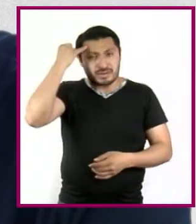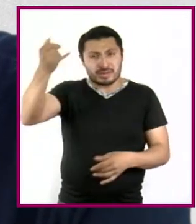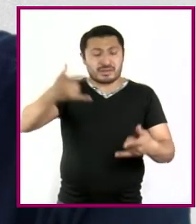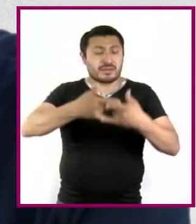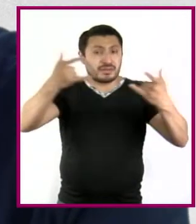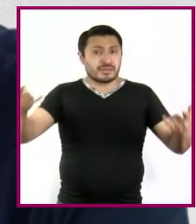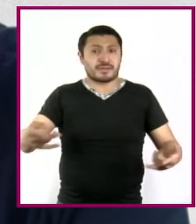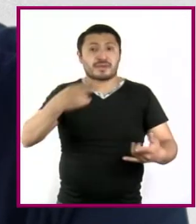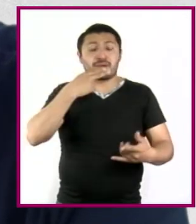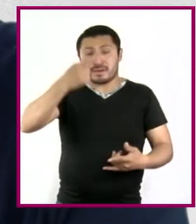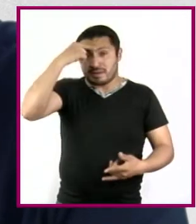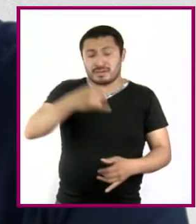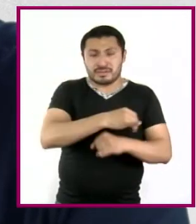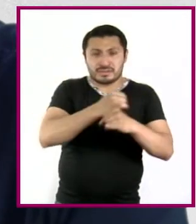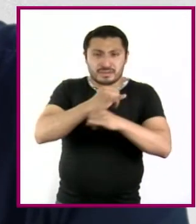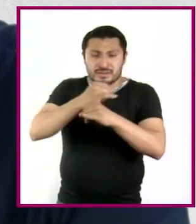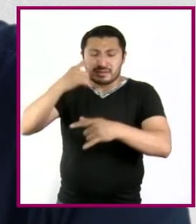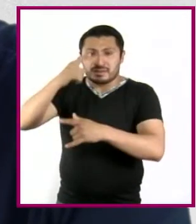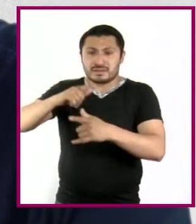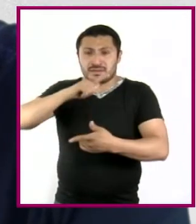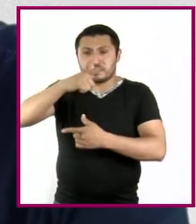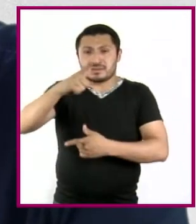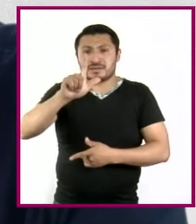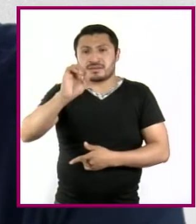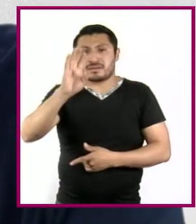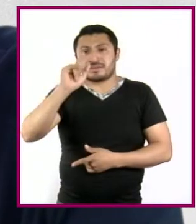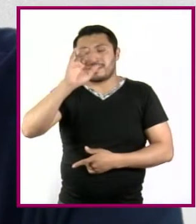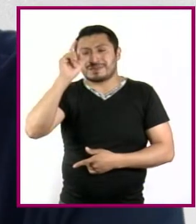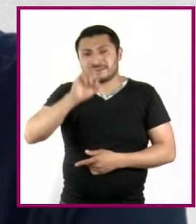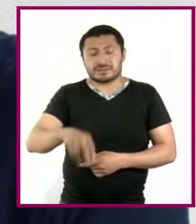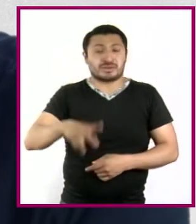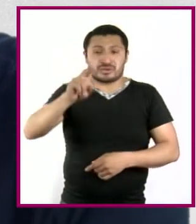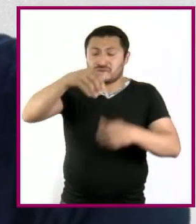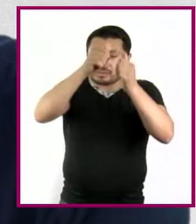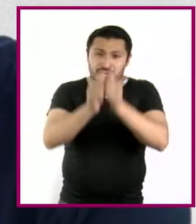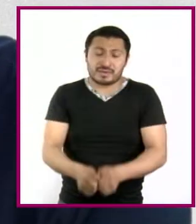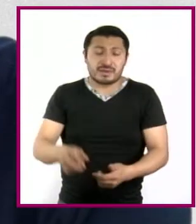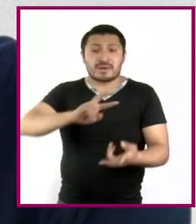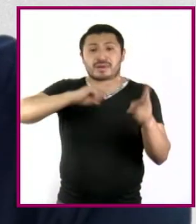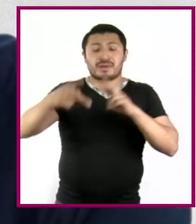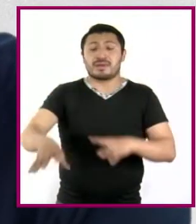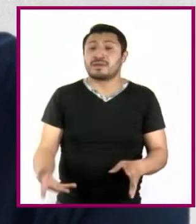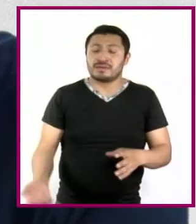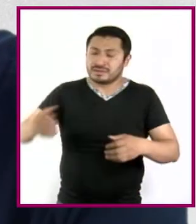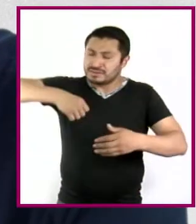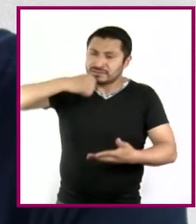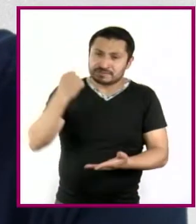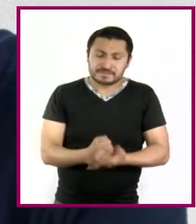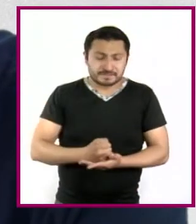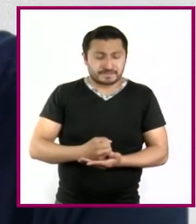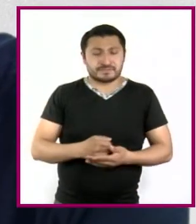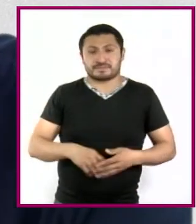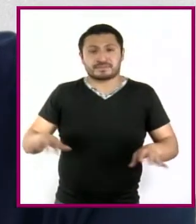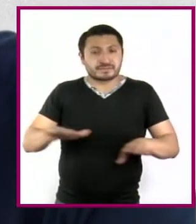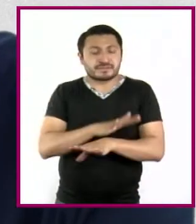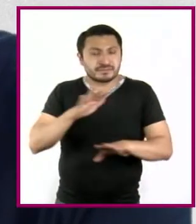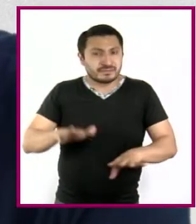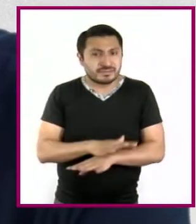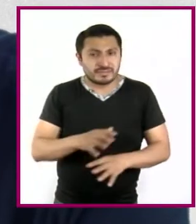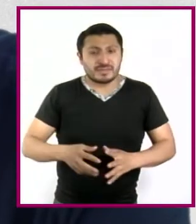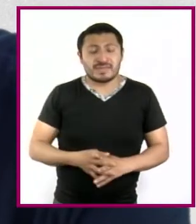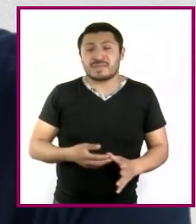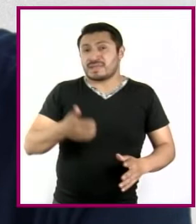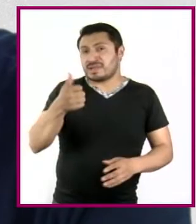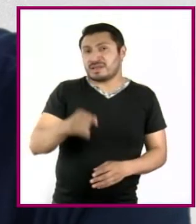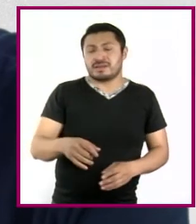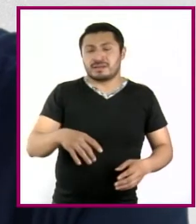histórica que se utiliza para estudiar la globalización no es ya estática, sino que está sujeta a fuerzas y designios cambiantes. De aquí que